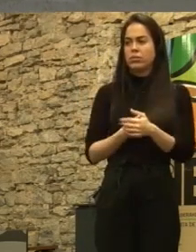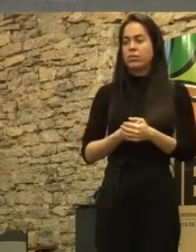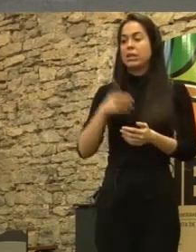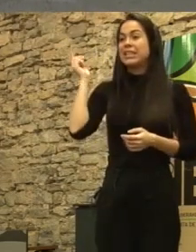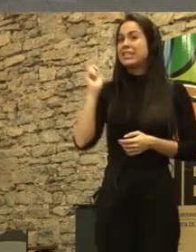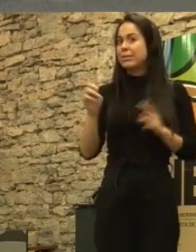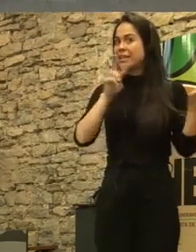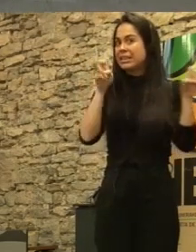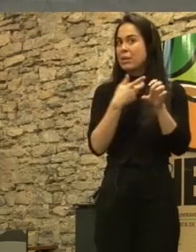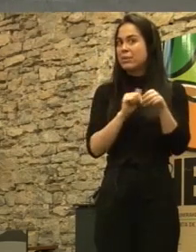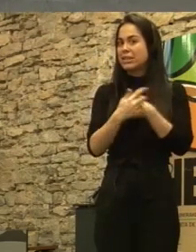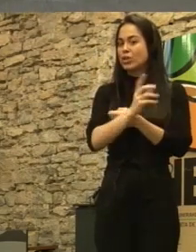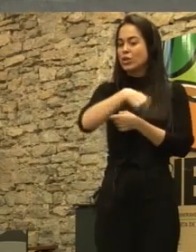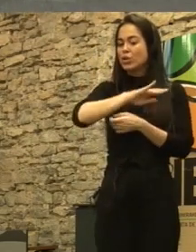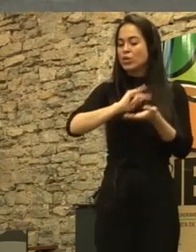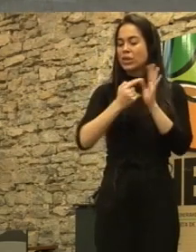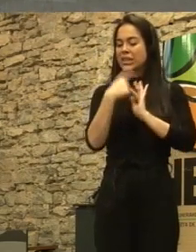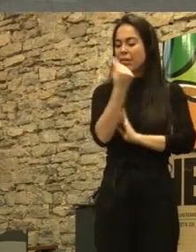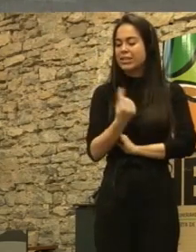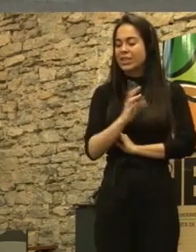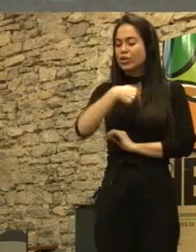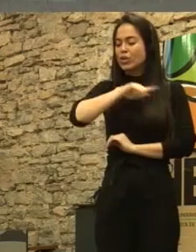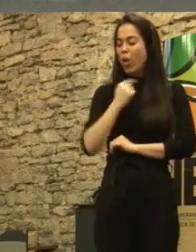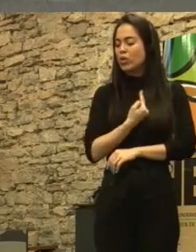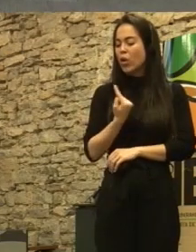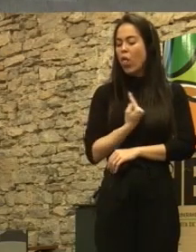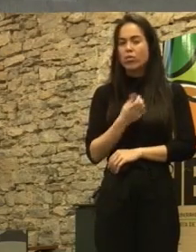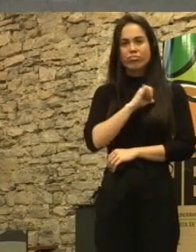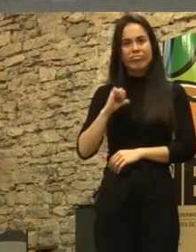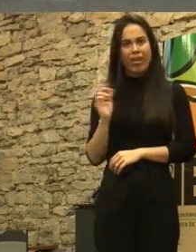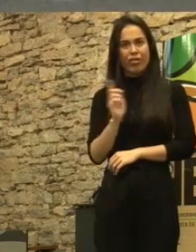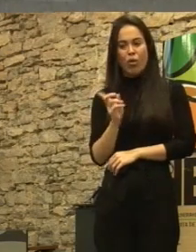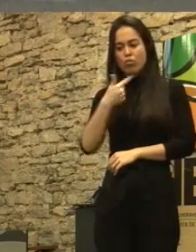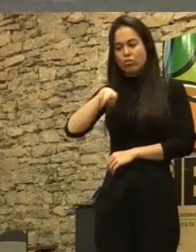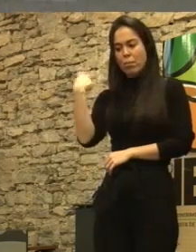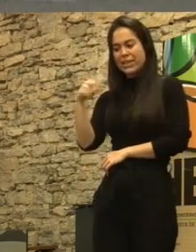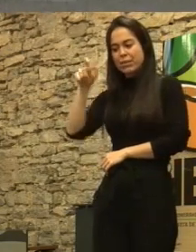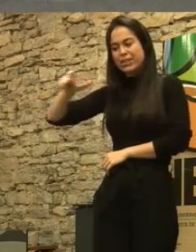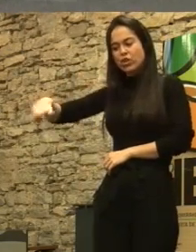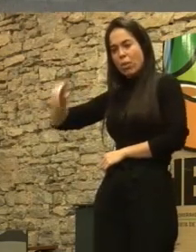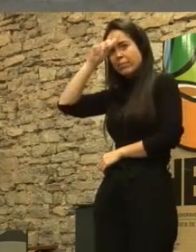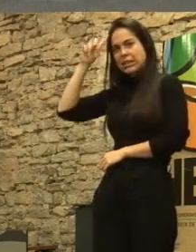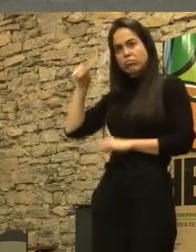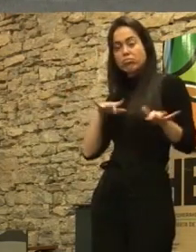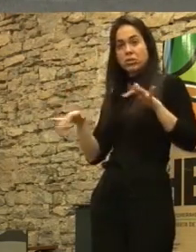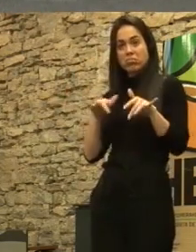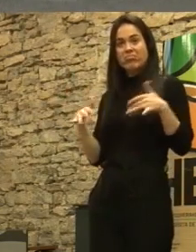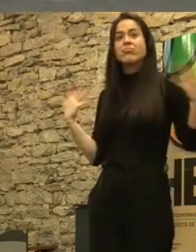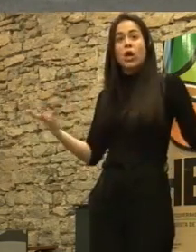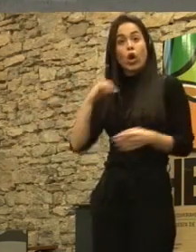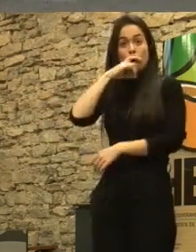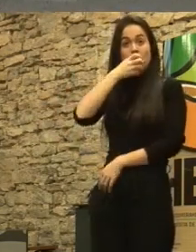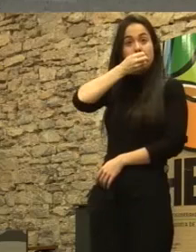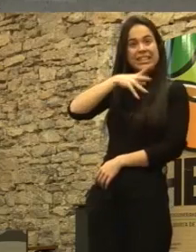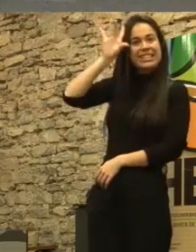tema de participación, donde hemos diseñado un sistema porque nosotros no somos nadie solos, somos 20 personas en una oficina en Madrid, que estamos allí trabajando mucho, muy contentos, pero ¿qué? Nos